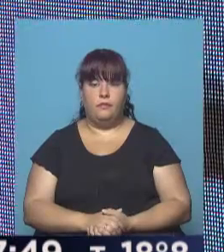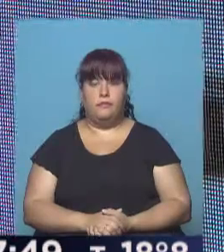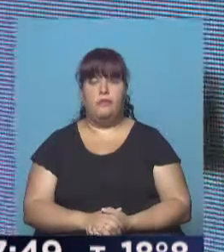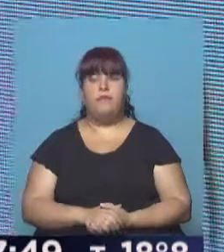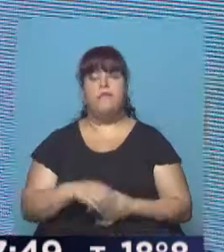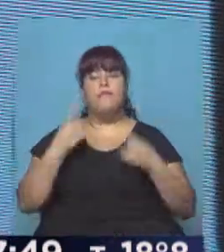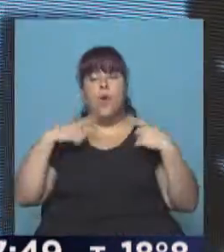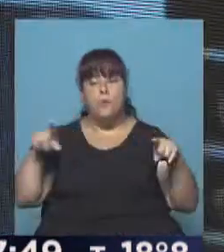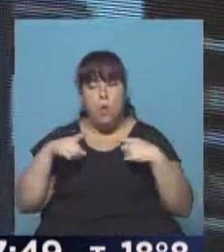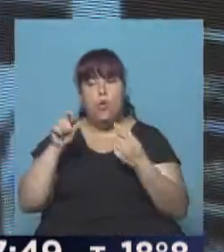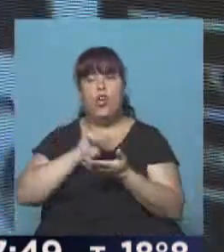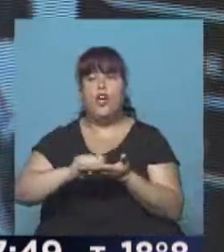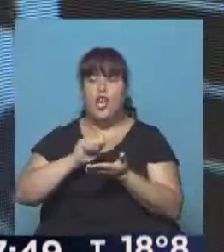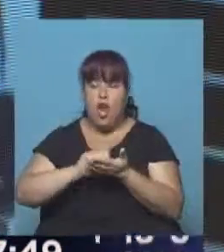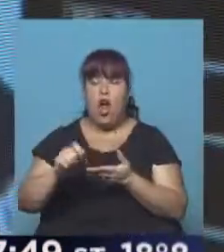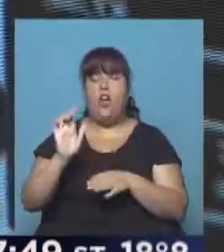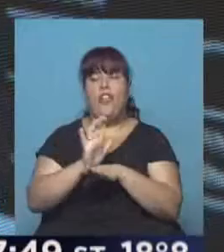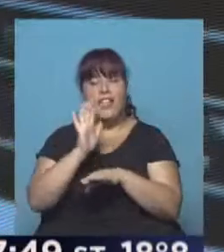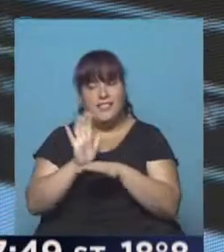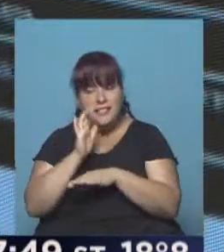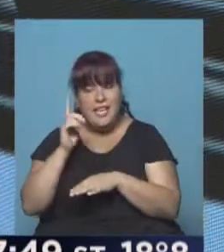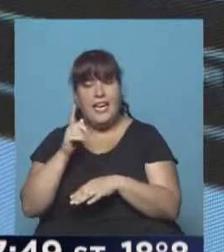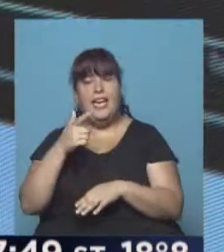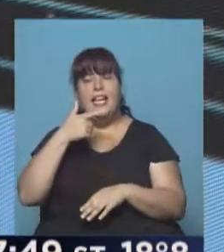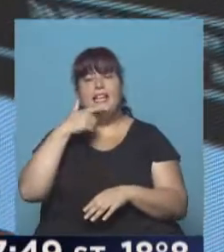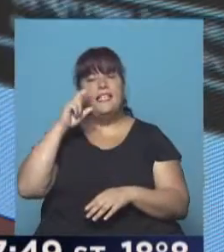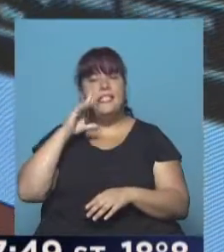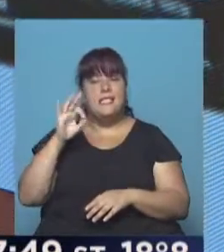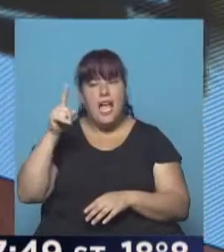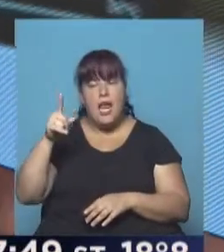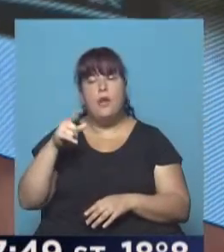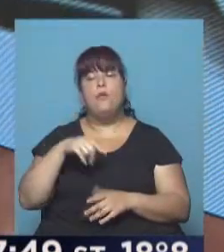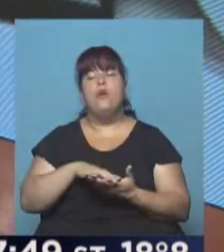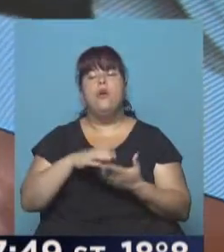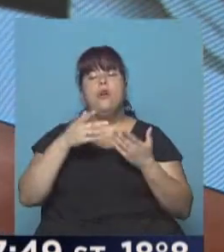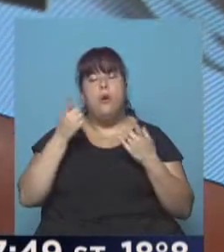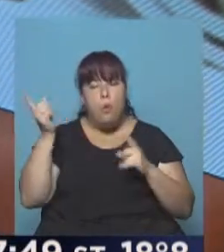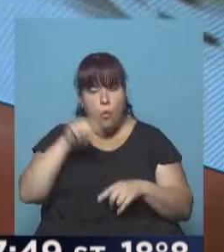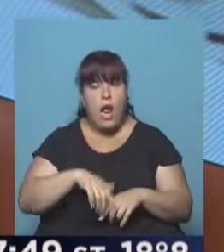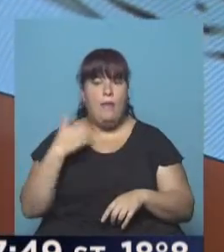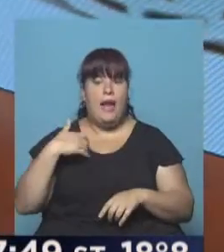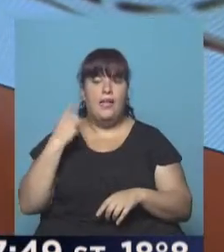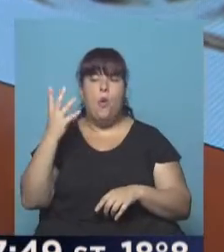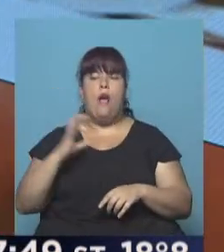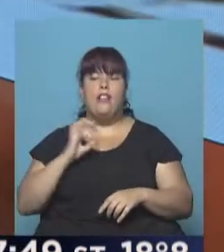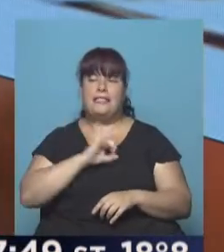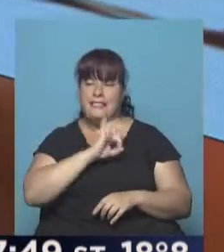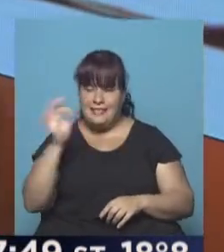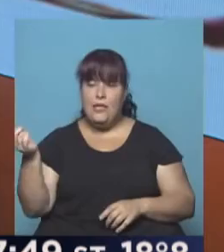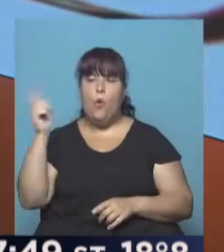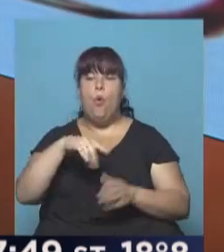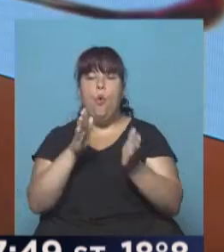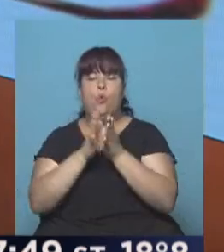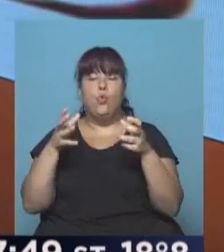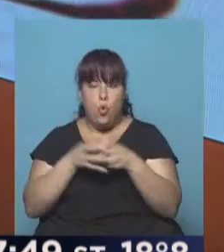El músico, guionista y cineasta serbio-bosnio Emir Kusturica ha vuelto a la Argentina después de 4 años. Lo hizo junto a su